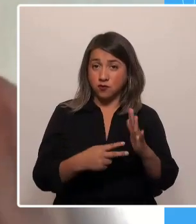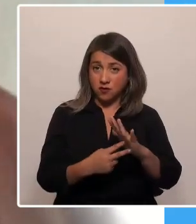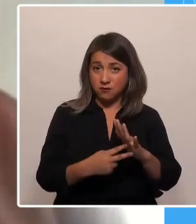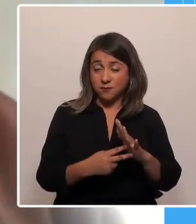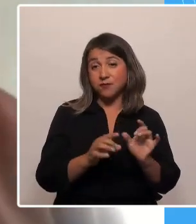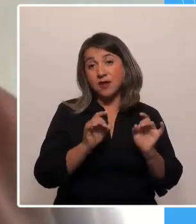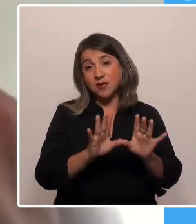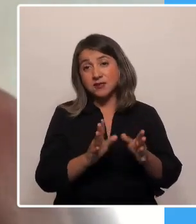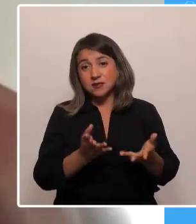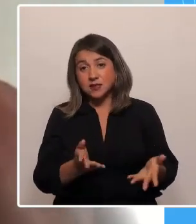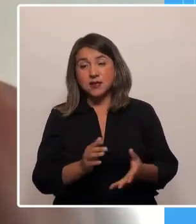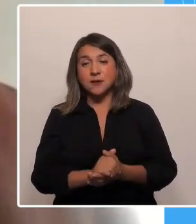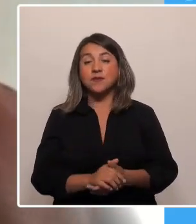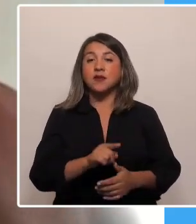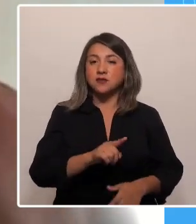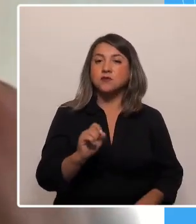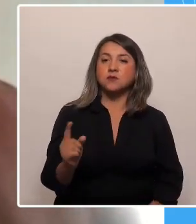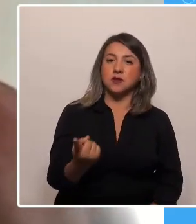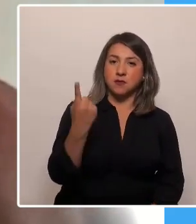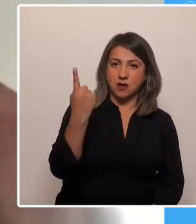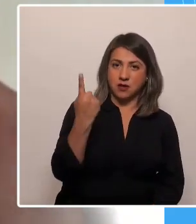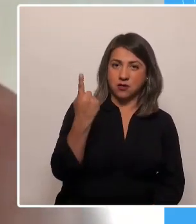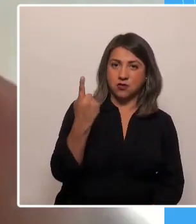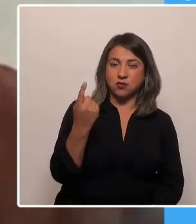que eso es lo primero.